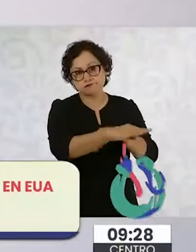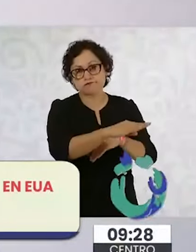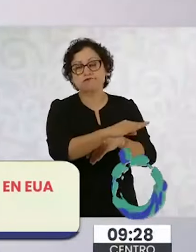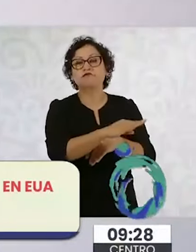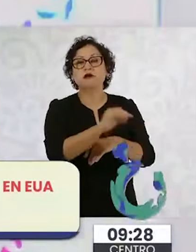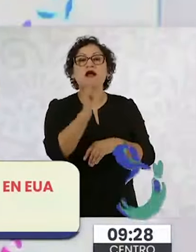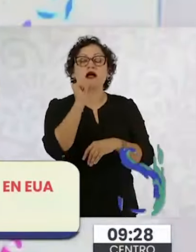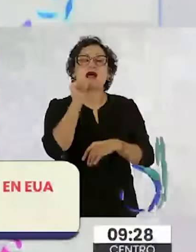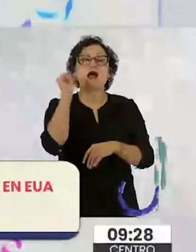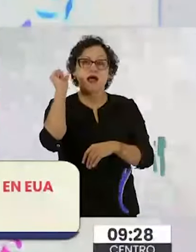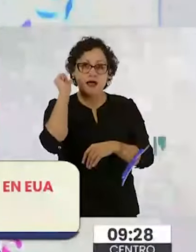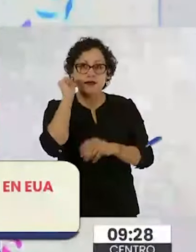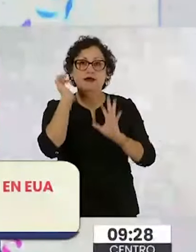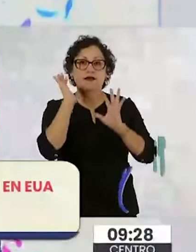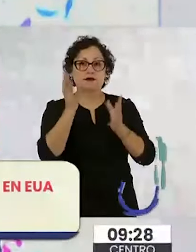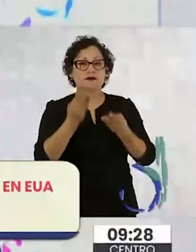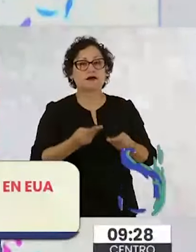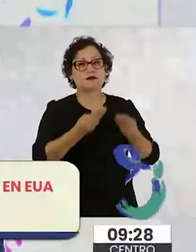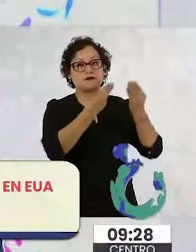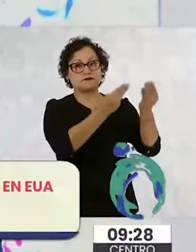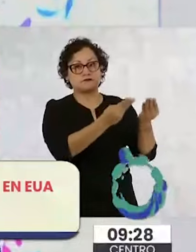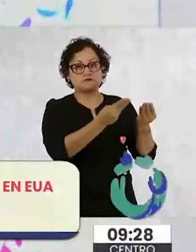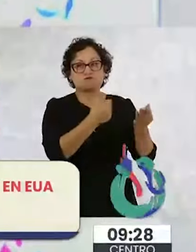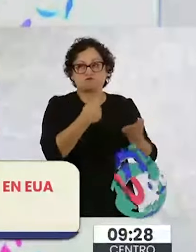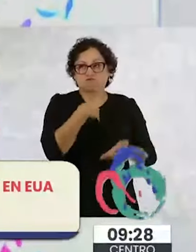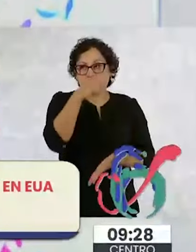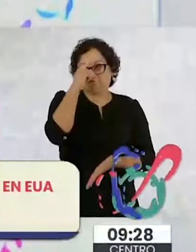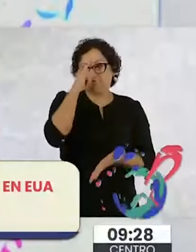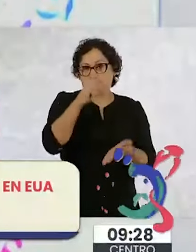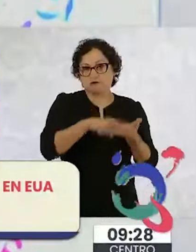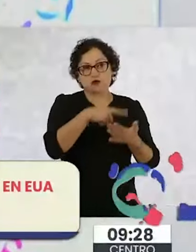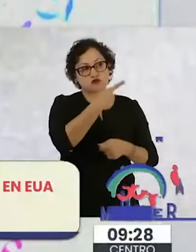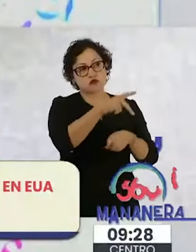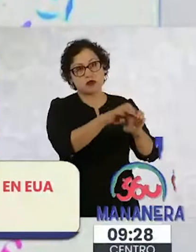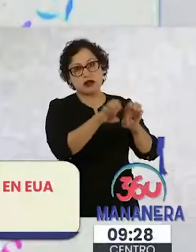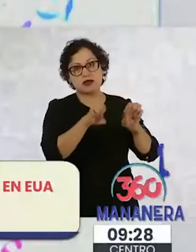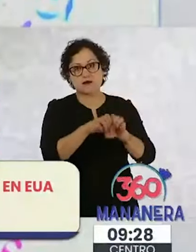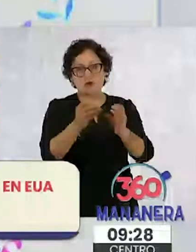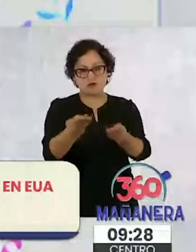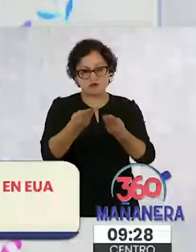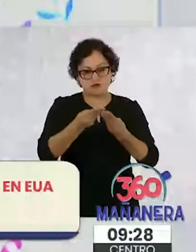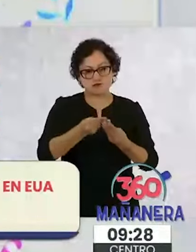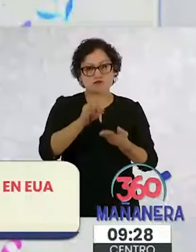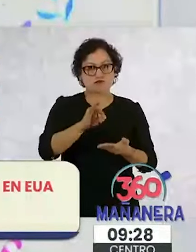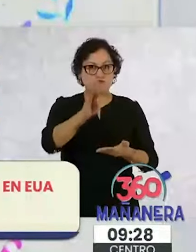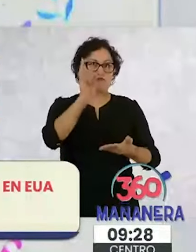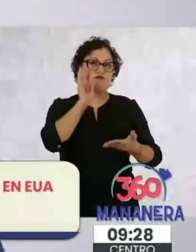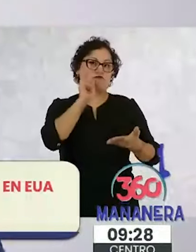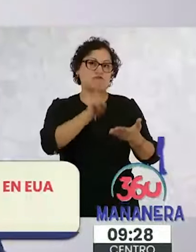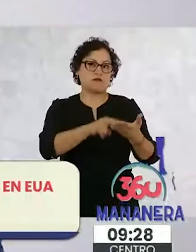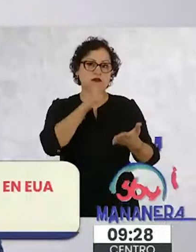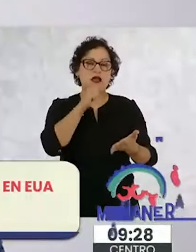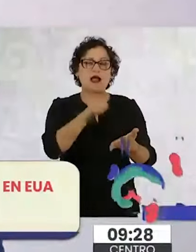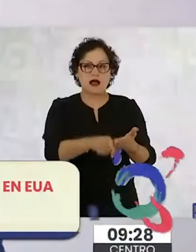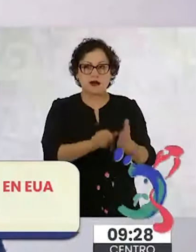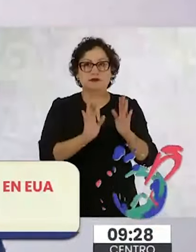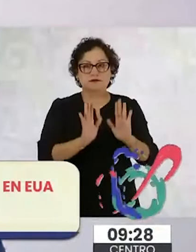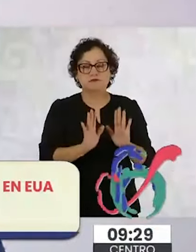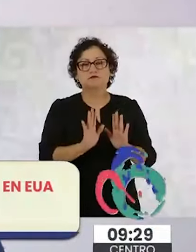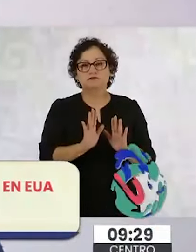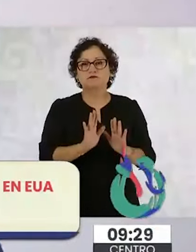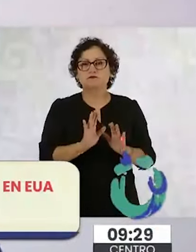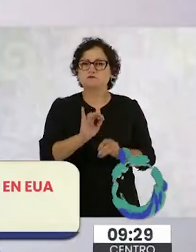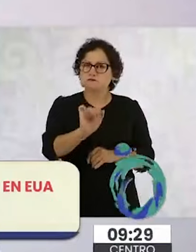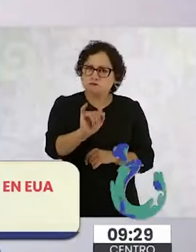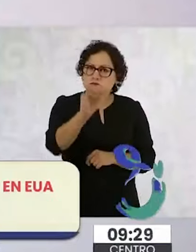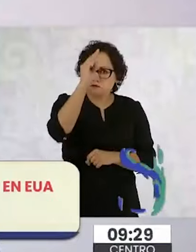llegó a sus manos espero por lo menos a su equipo y también planteamos pues felicitarlo personalmente